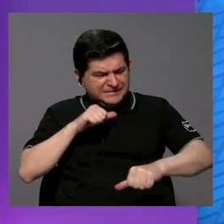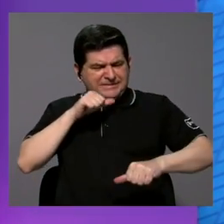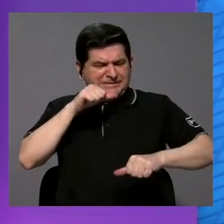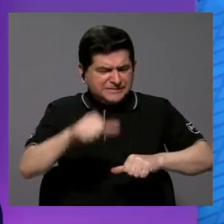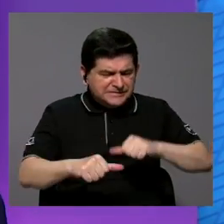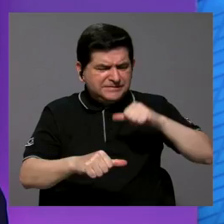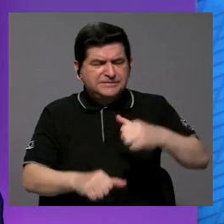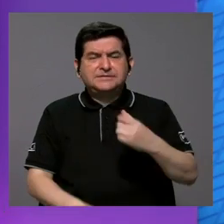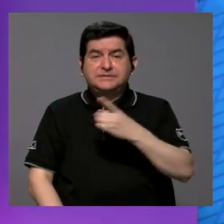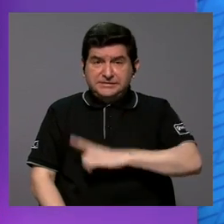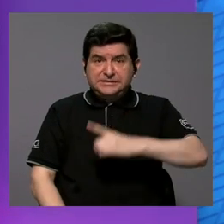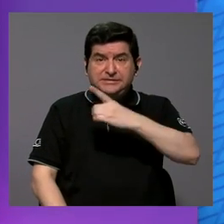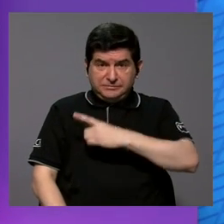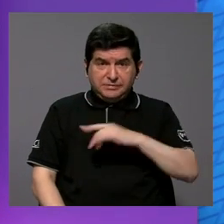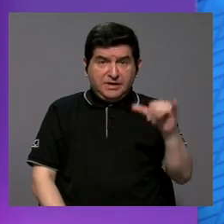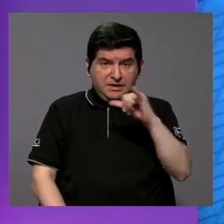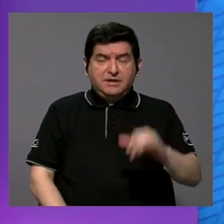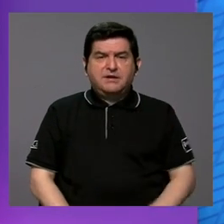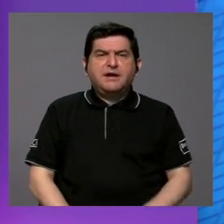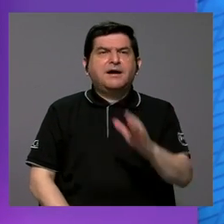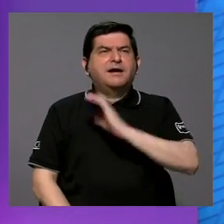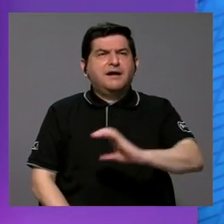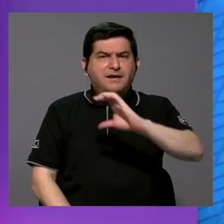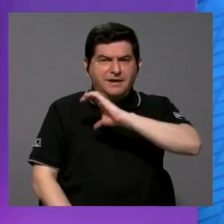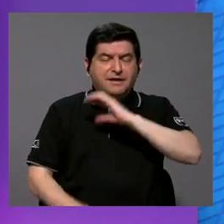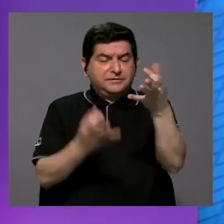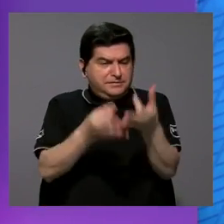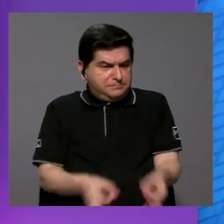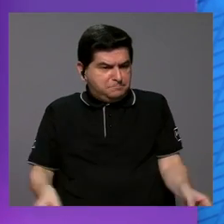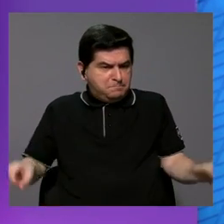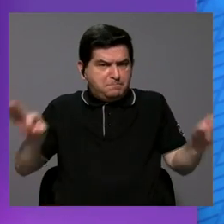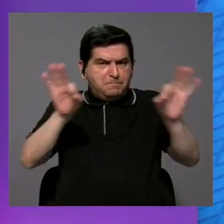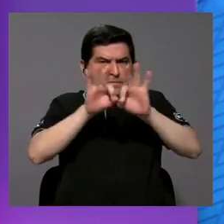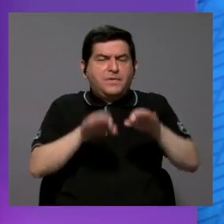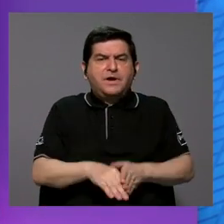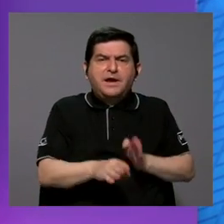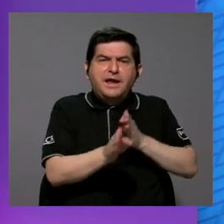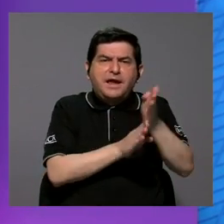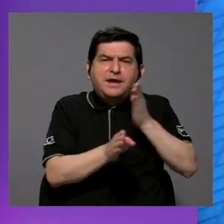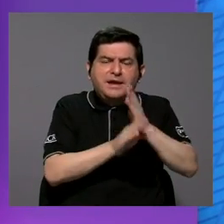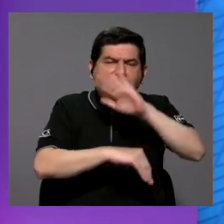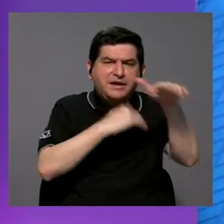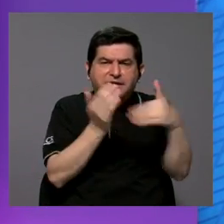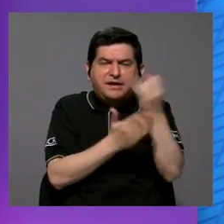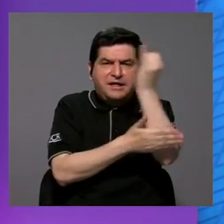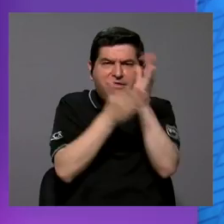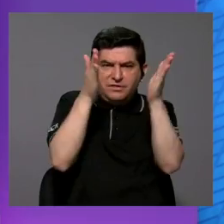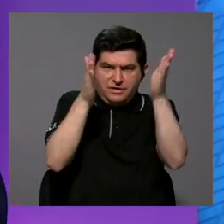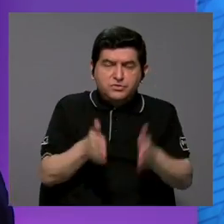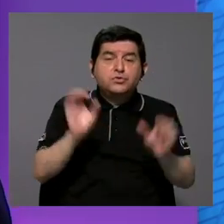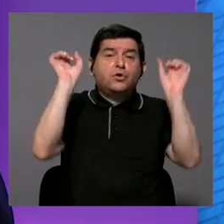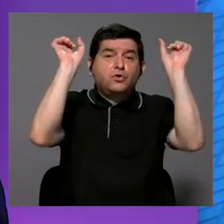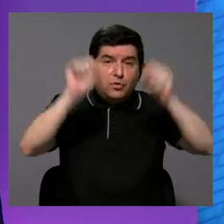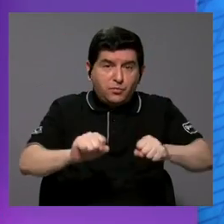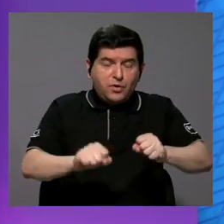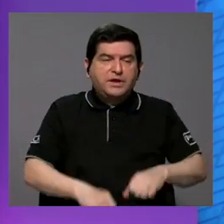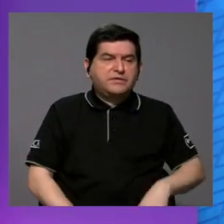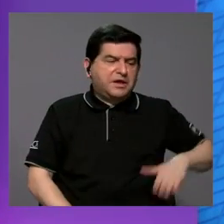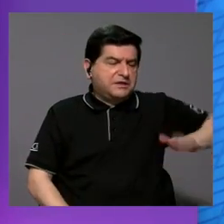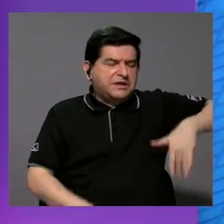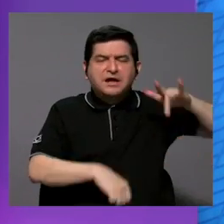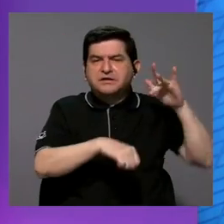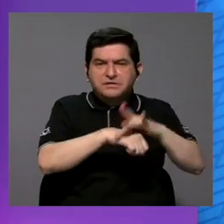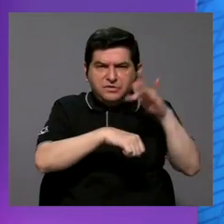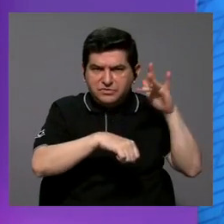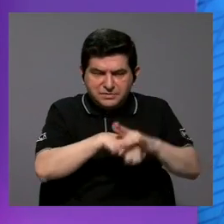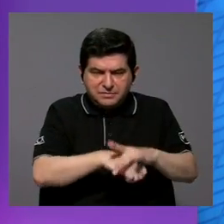la disciplina, también aspectos sumamente importantes dentro de la carrera de cualquier artista, pueden tarde o temprano